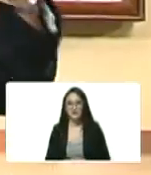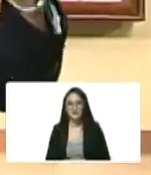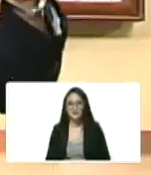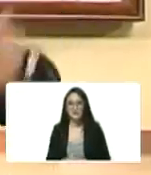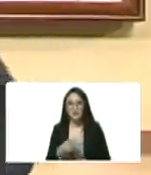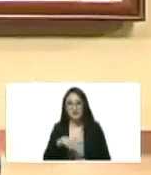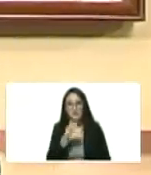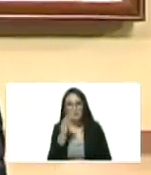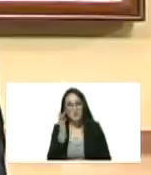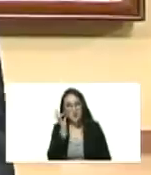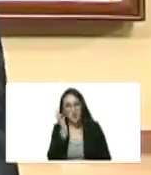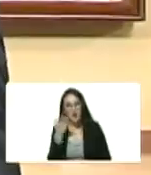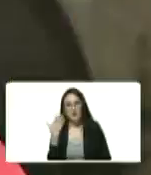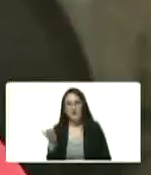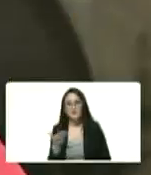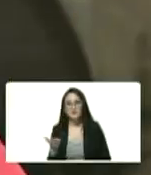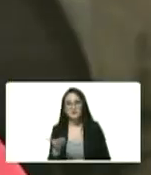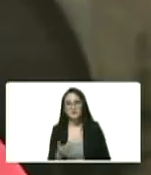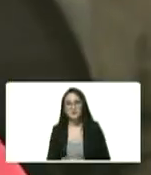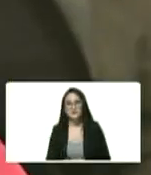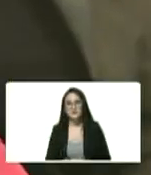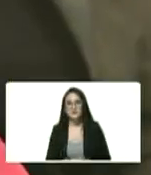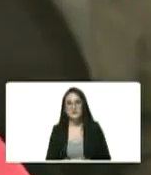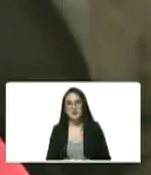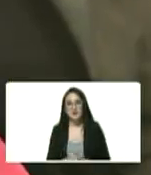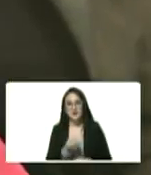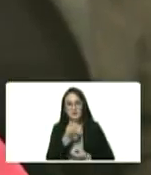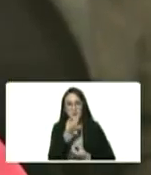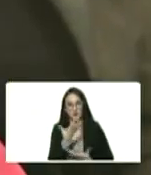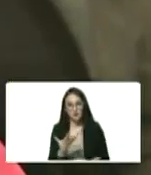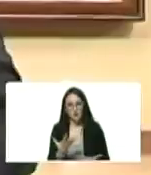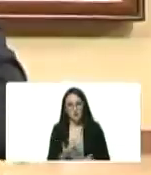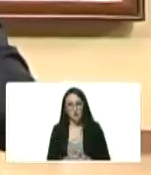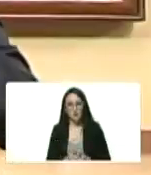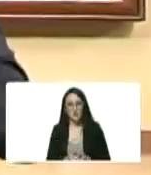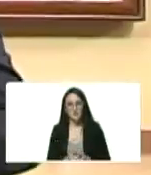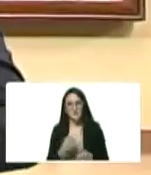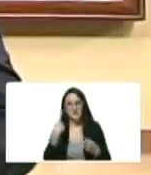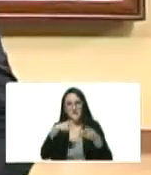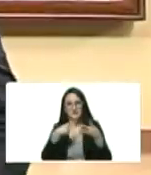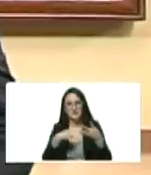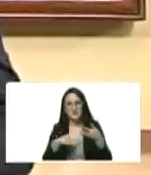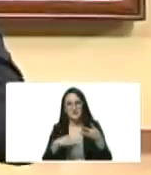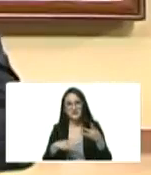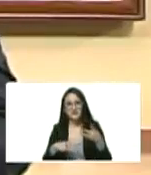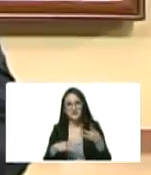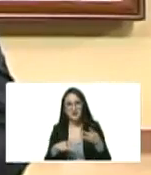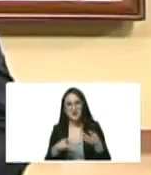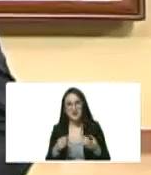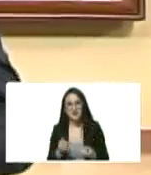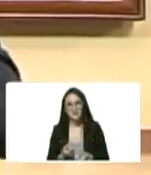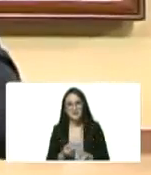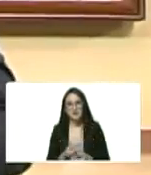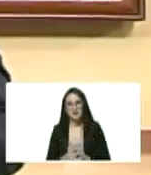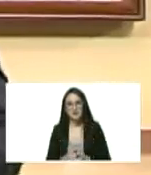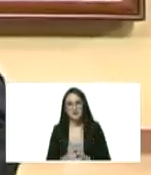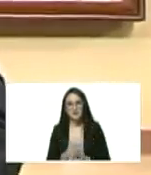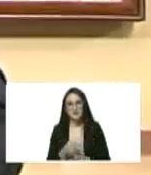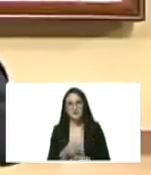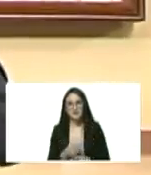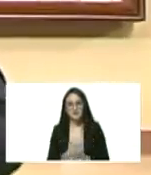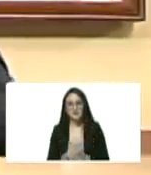mujeres, orgullosas de la hermosura, de la diversidad, del brillo y del